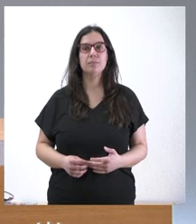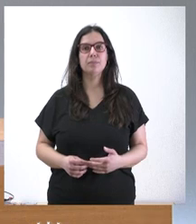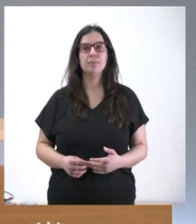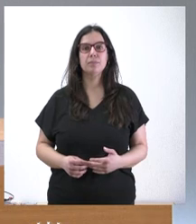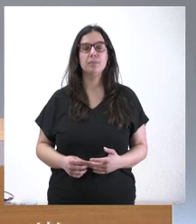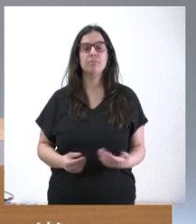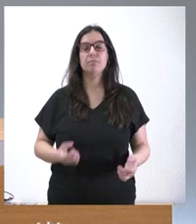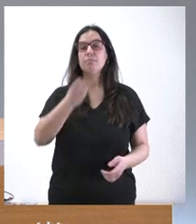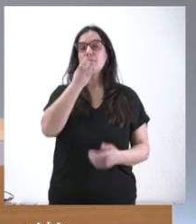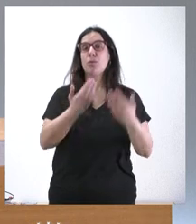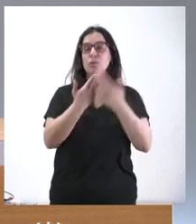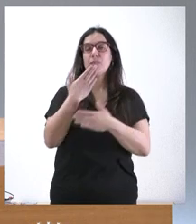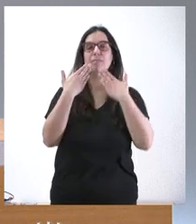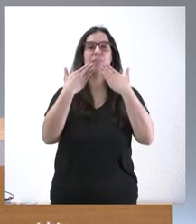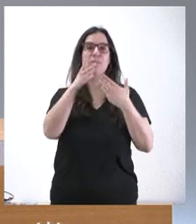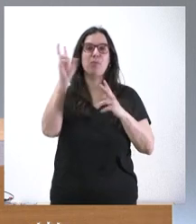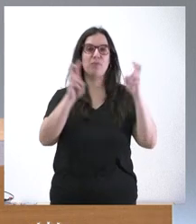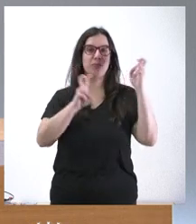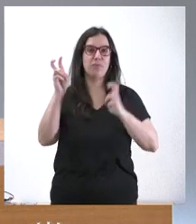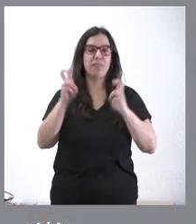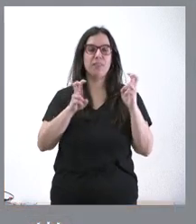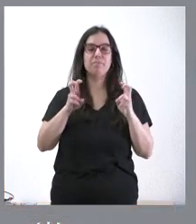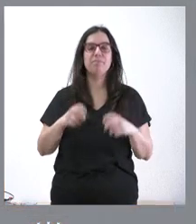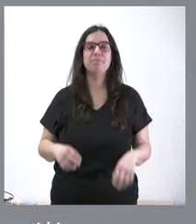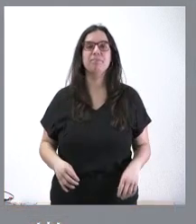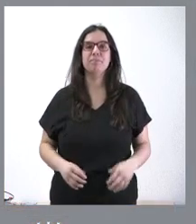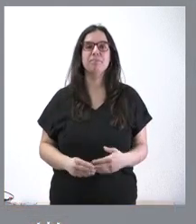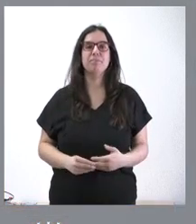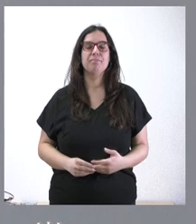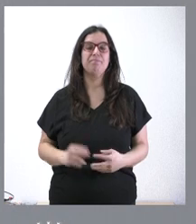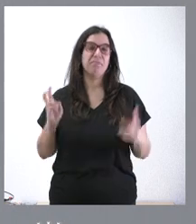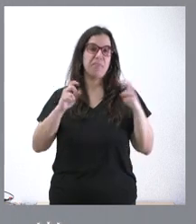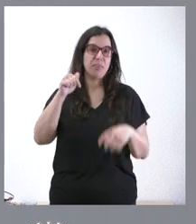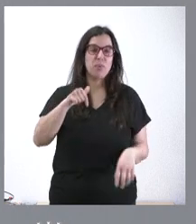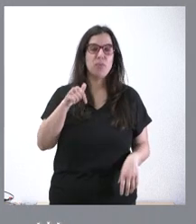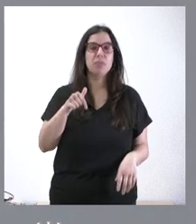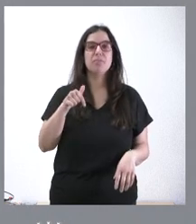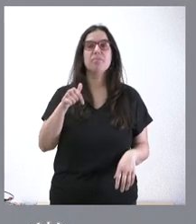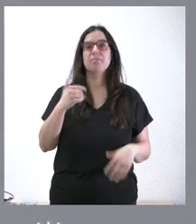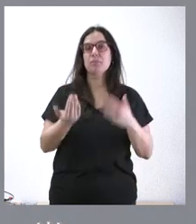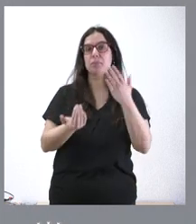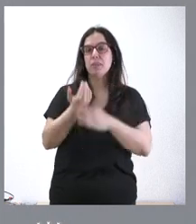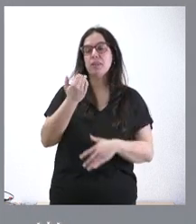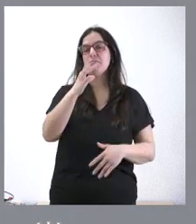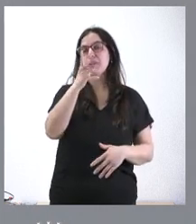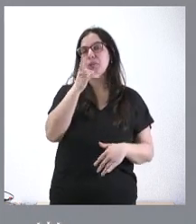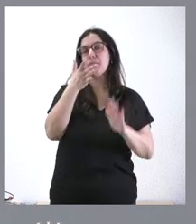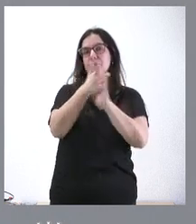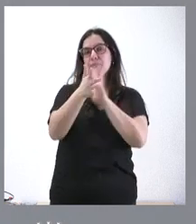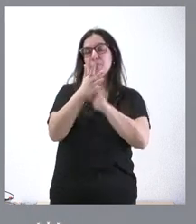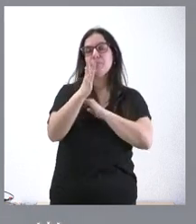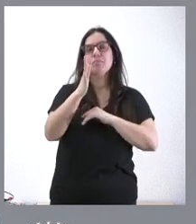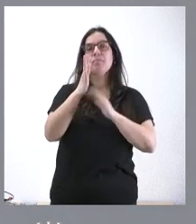pues muy buenos días y muchas gracias por su presencia hoy aquí esta mañana donde daremos cuenta de Cuáles son los